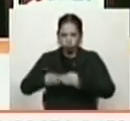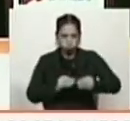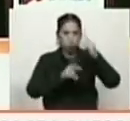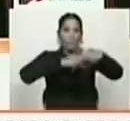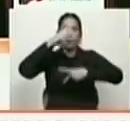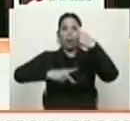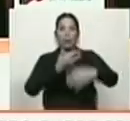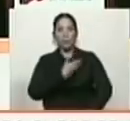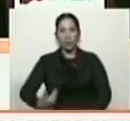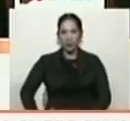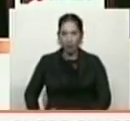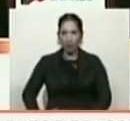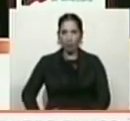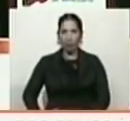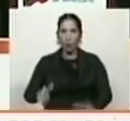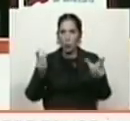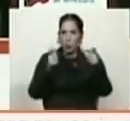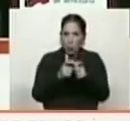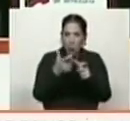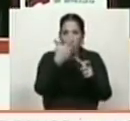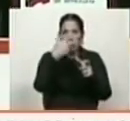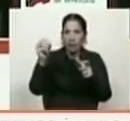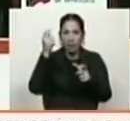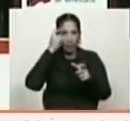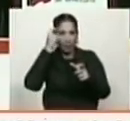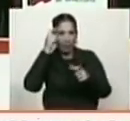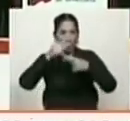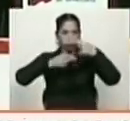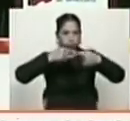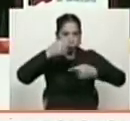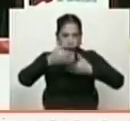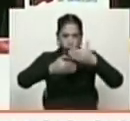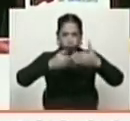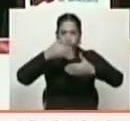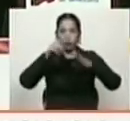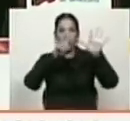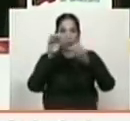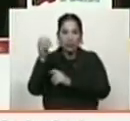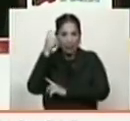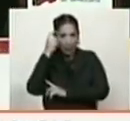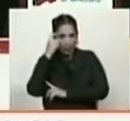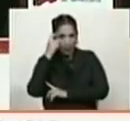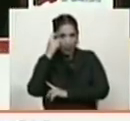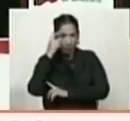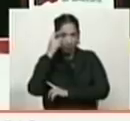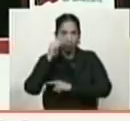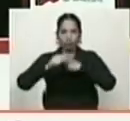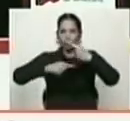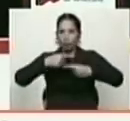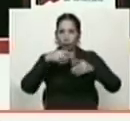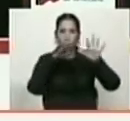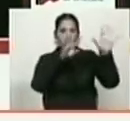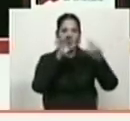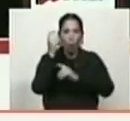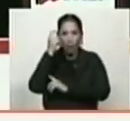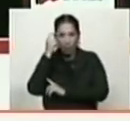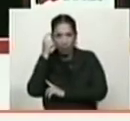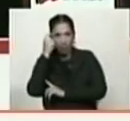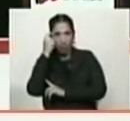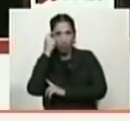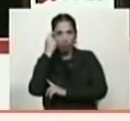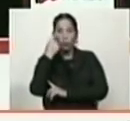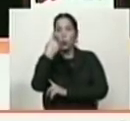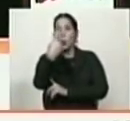corto plazo, antes de 30 días, plan entre 30 y 60 días, entre 60 y 90 días y plan a un